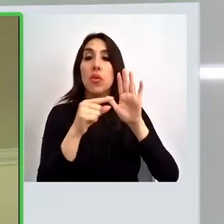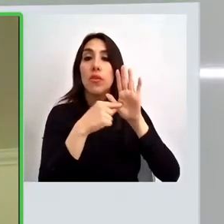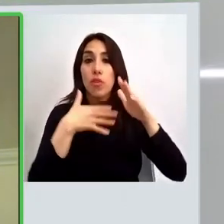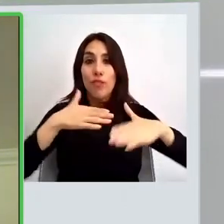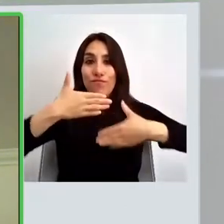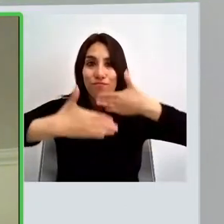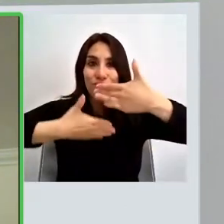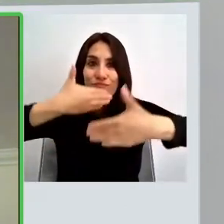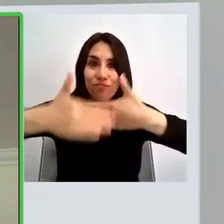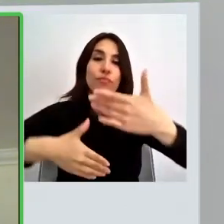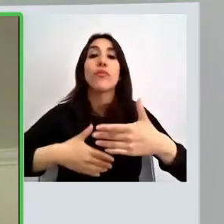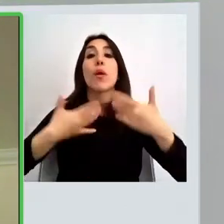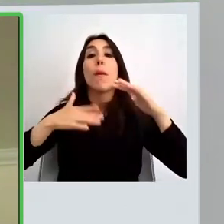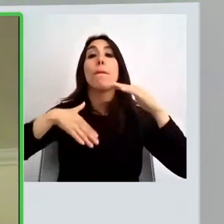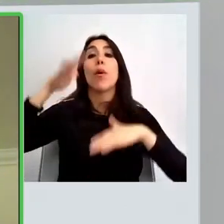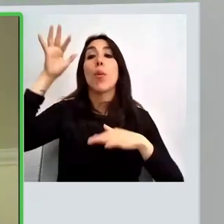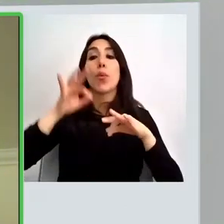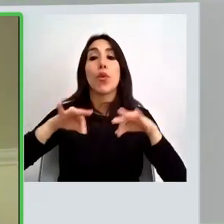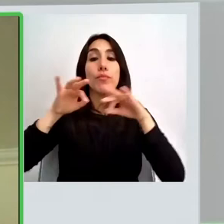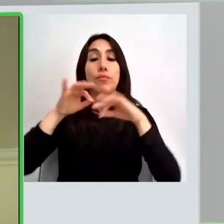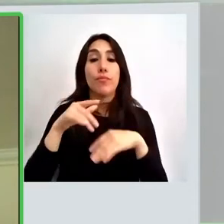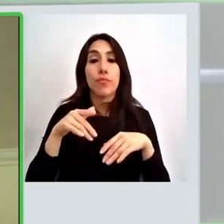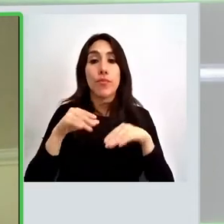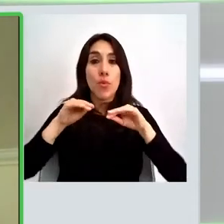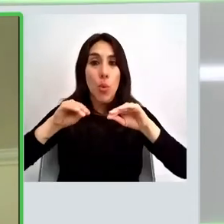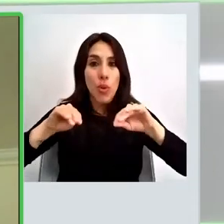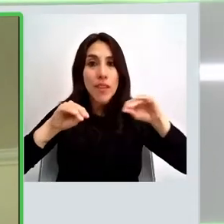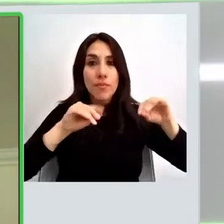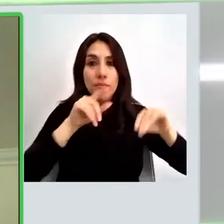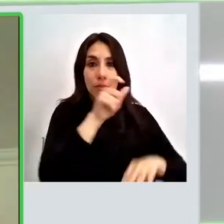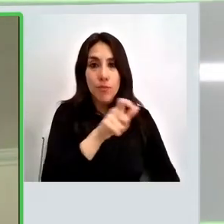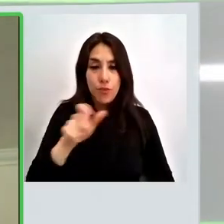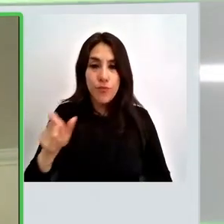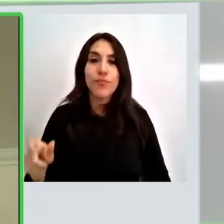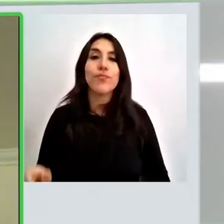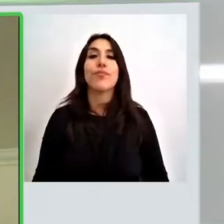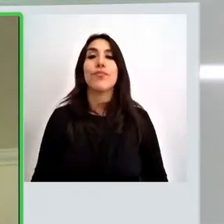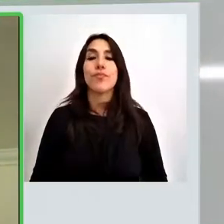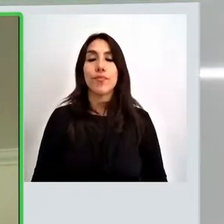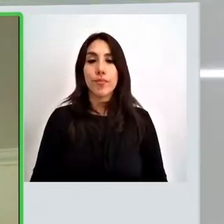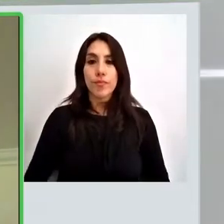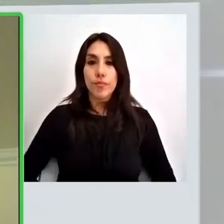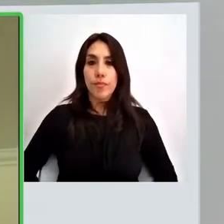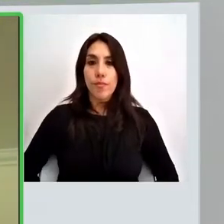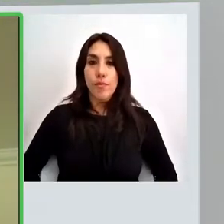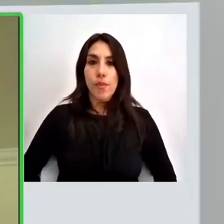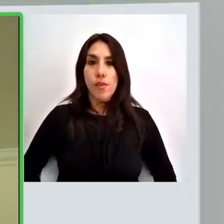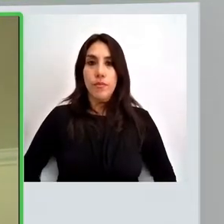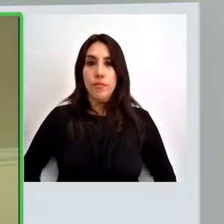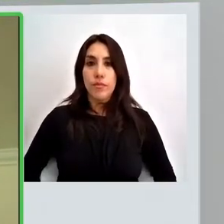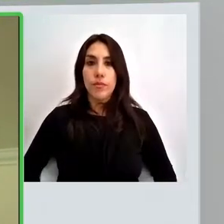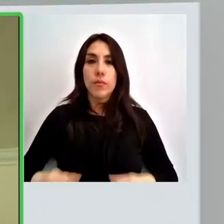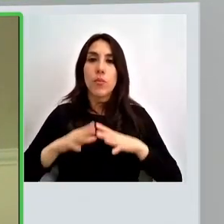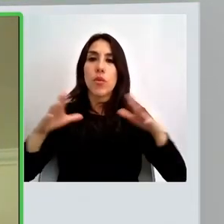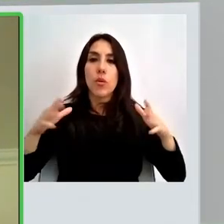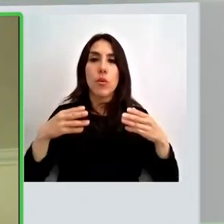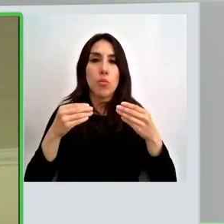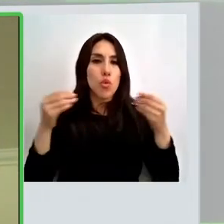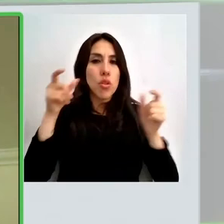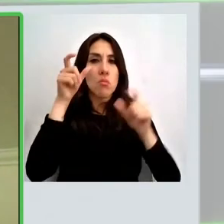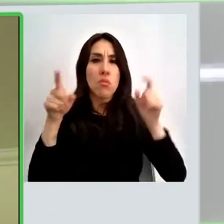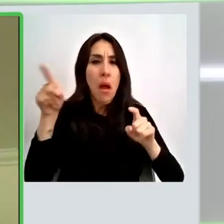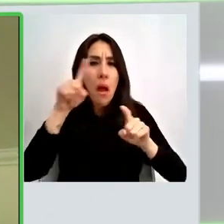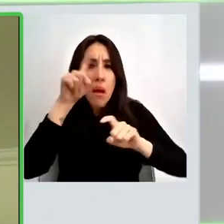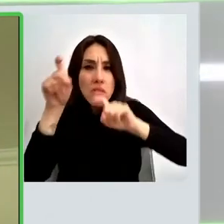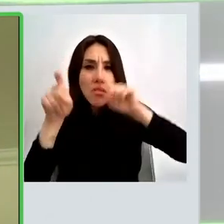a los que están involucrados muchas personas me preguntan cuál fue lo más difícil el problema con el que me topé